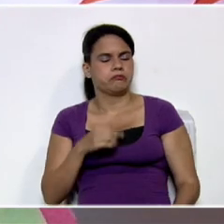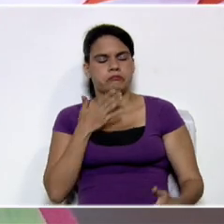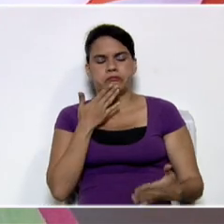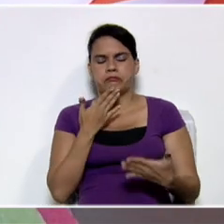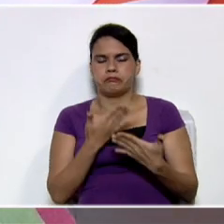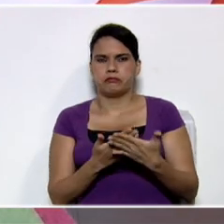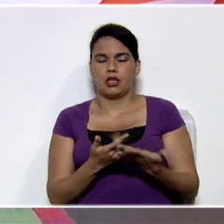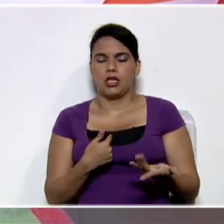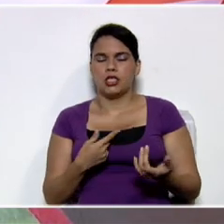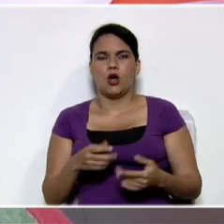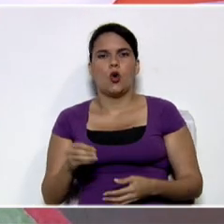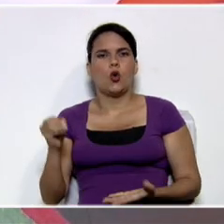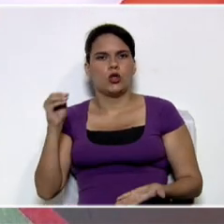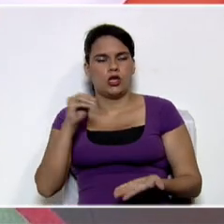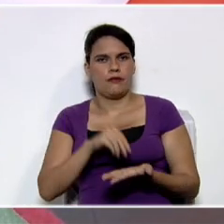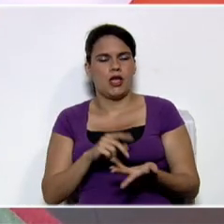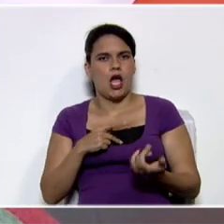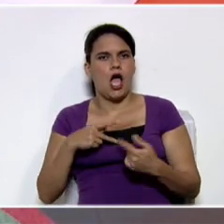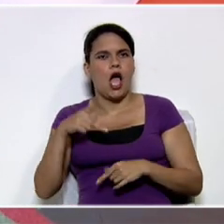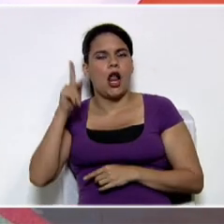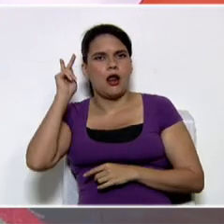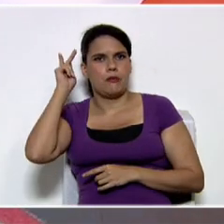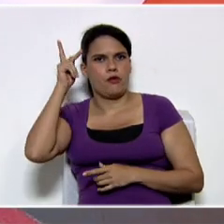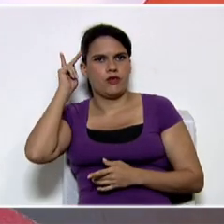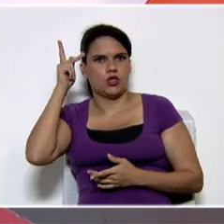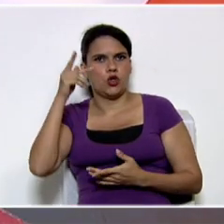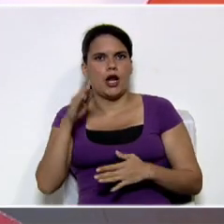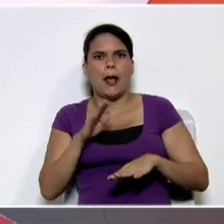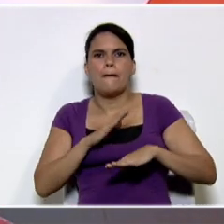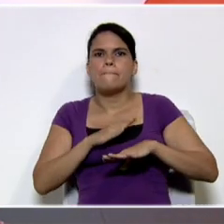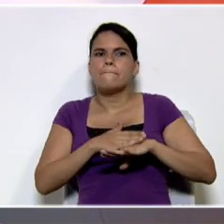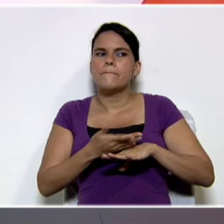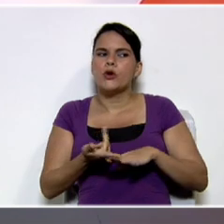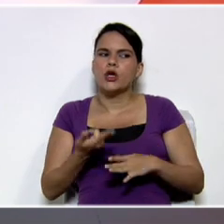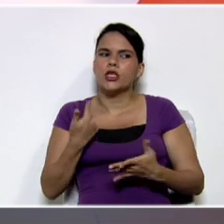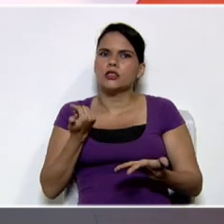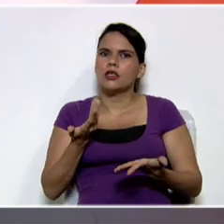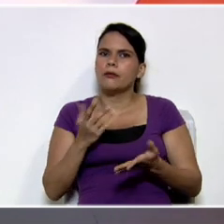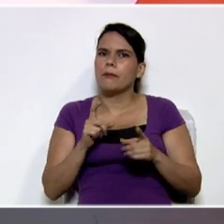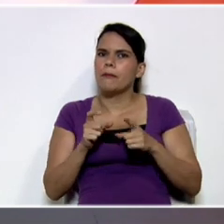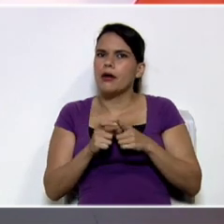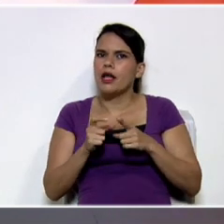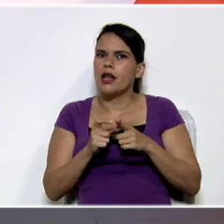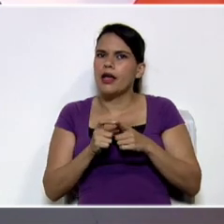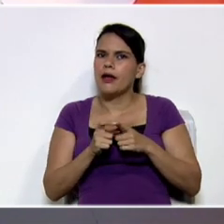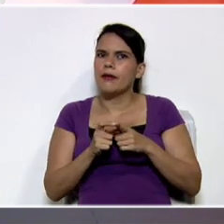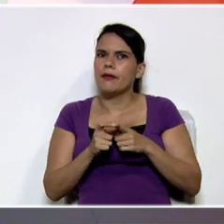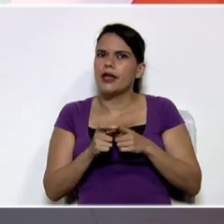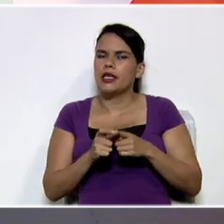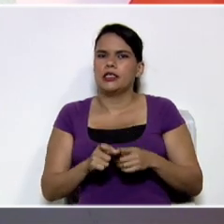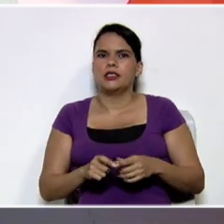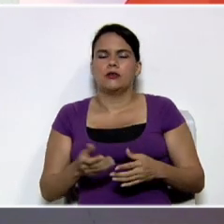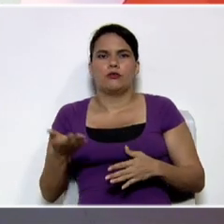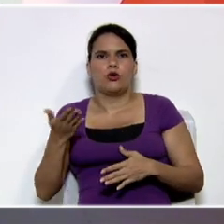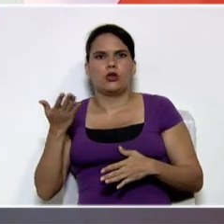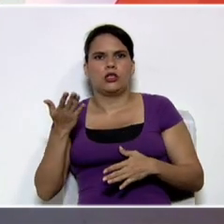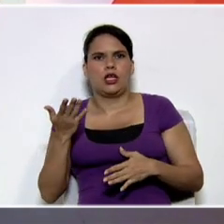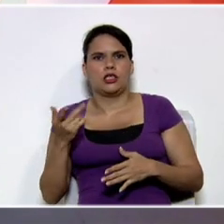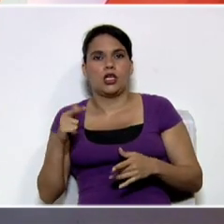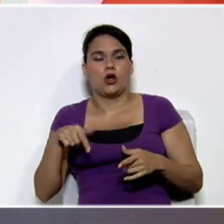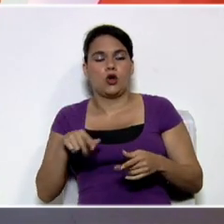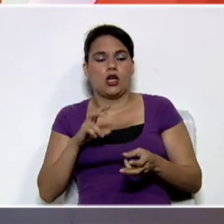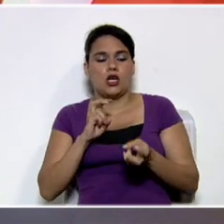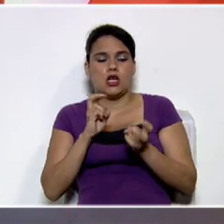Muchísimas gracias nuevamente a la profesora Yolibel Aponte, que a través de las palabras claves relacionadas con el